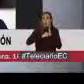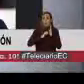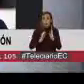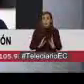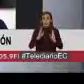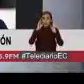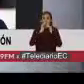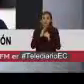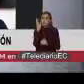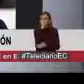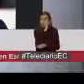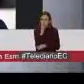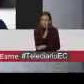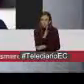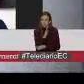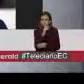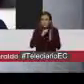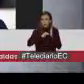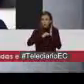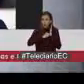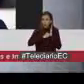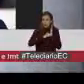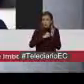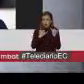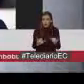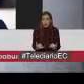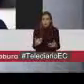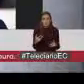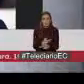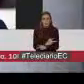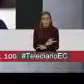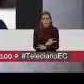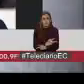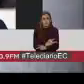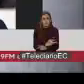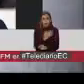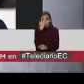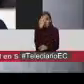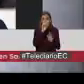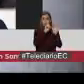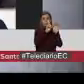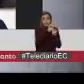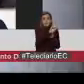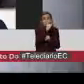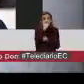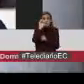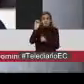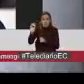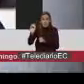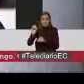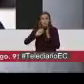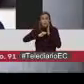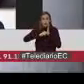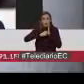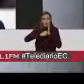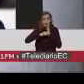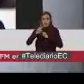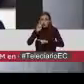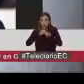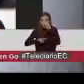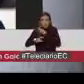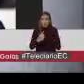Nunca el Ecuador tuvo una peor Contraloría General del Estado. De cada 100 casos que salen de esta Contraloría General del